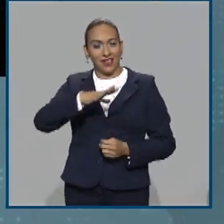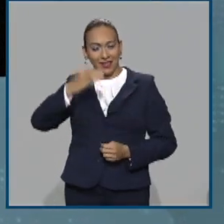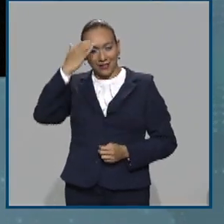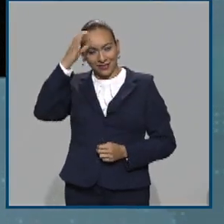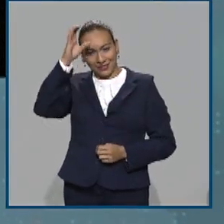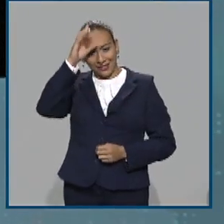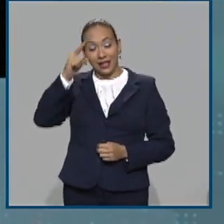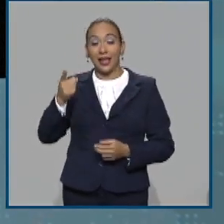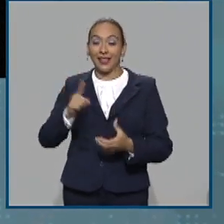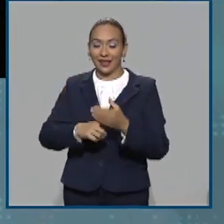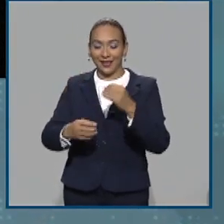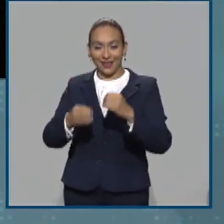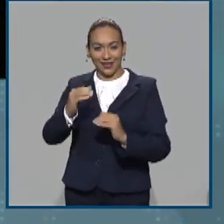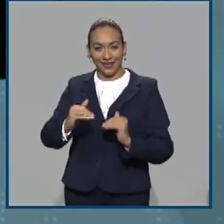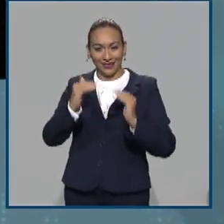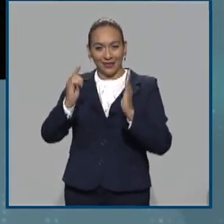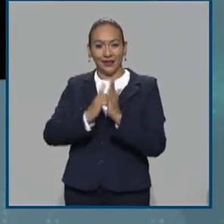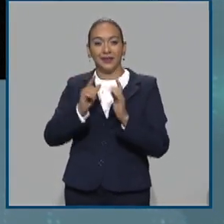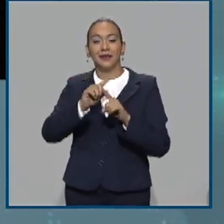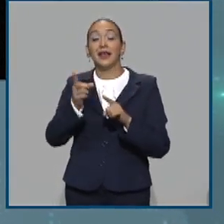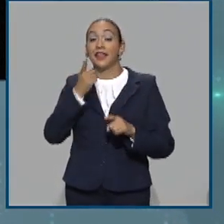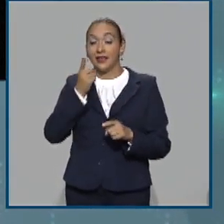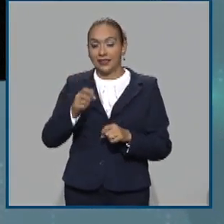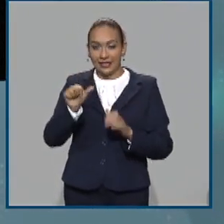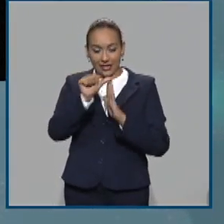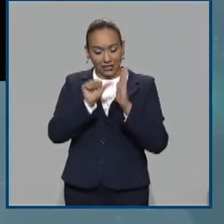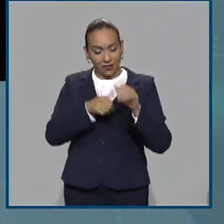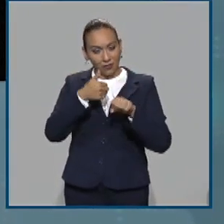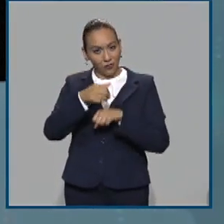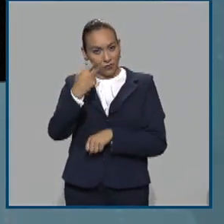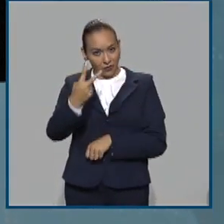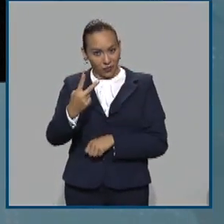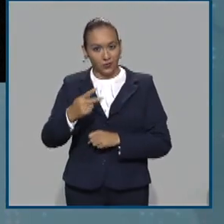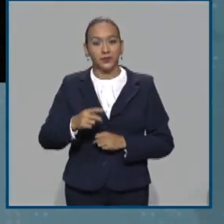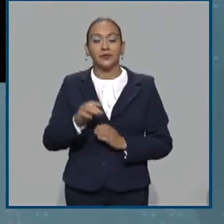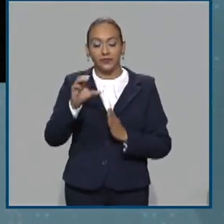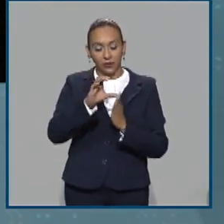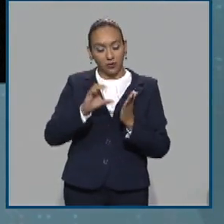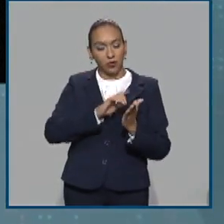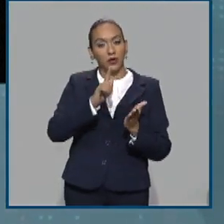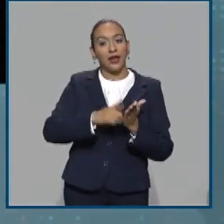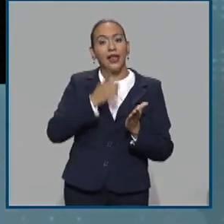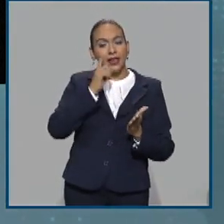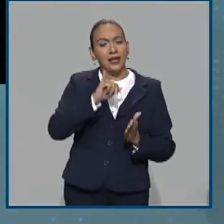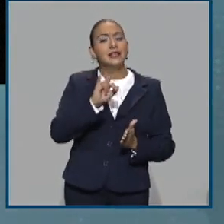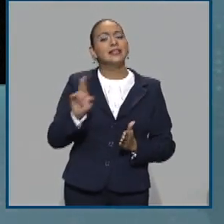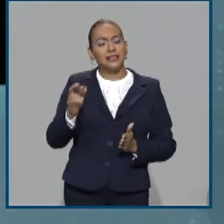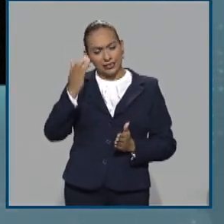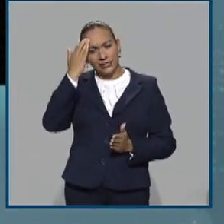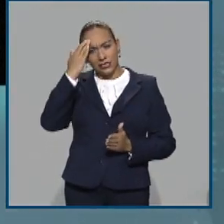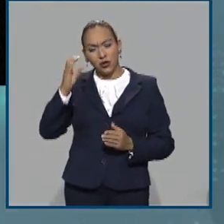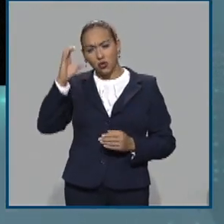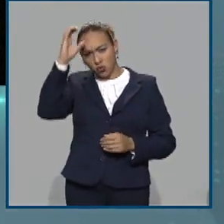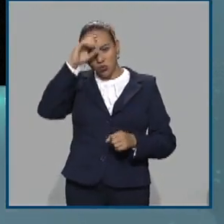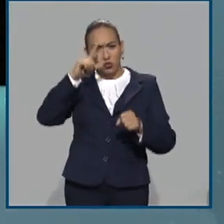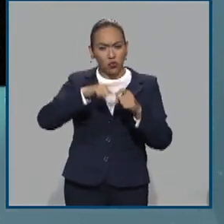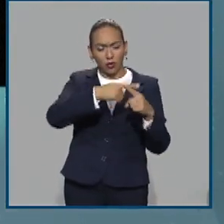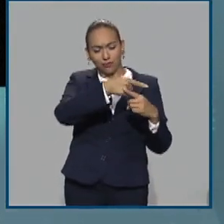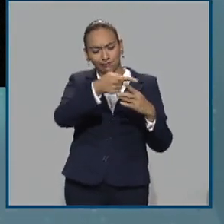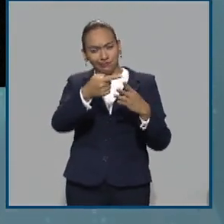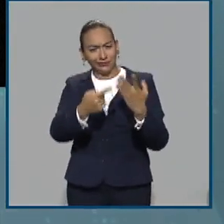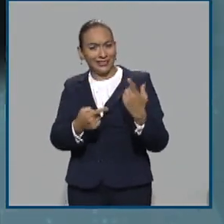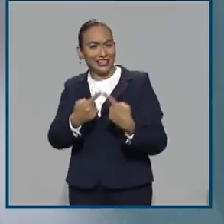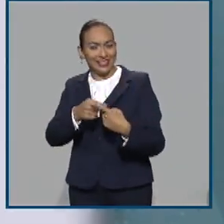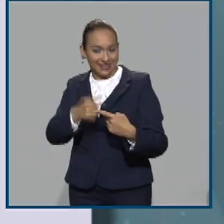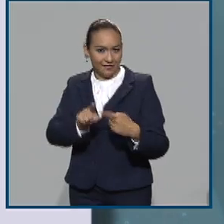Suprema Corte explicó que el artículo 2 constitucional reconoce la composición pluricultural de la nación,